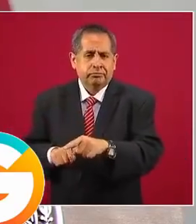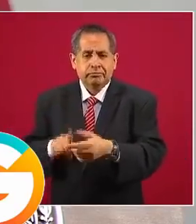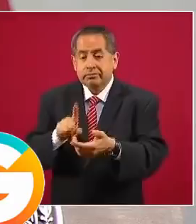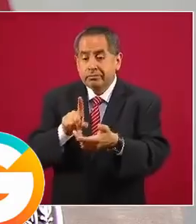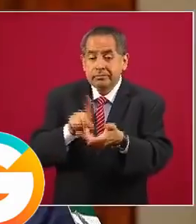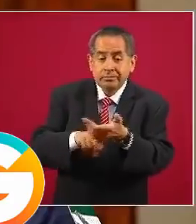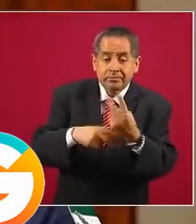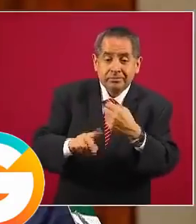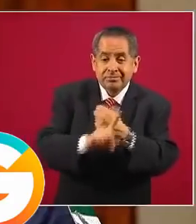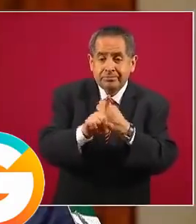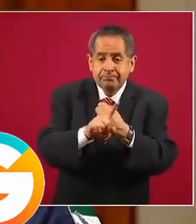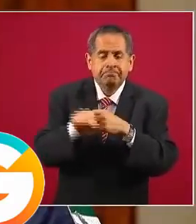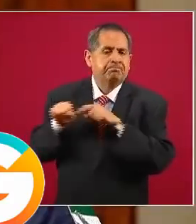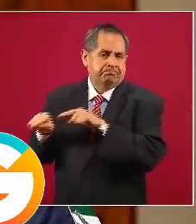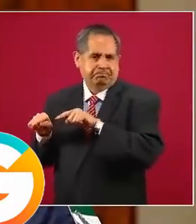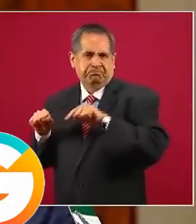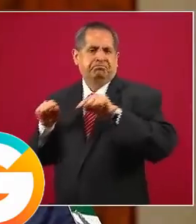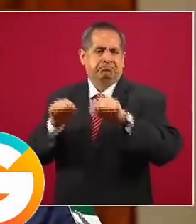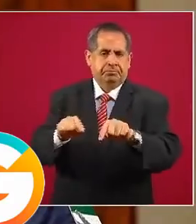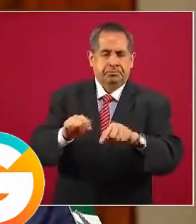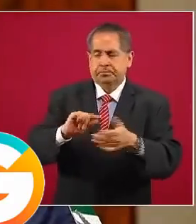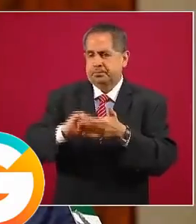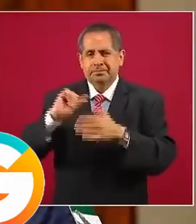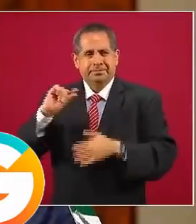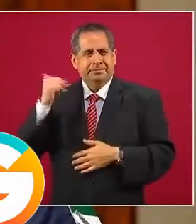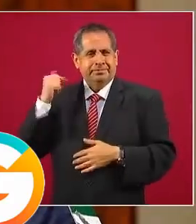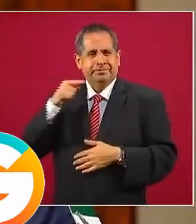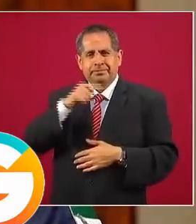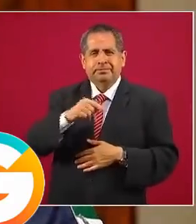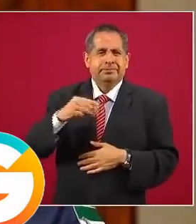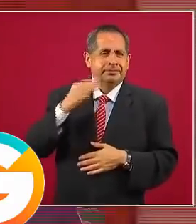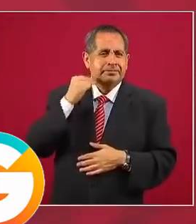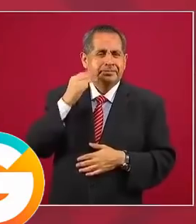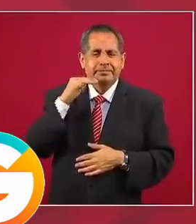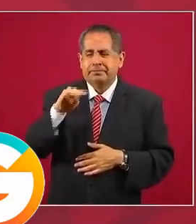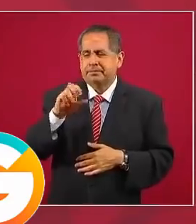problemas. Acabamos de estar en el puerto de Manzanillo.